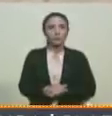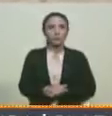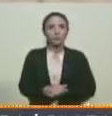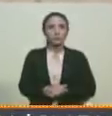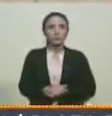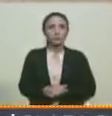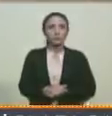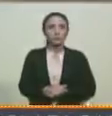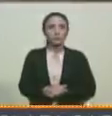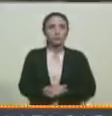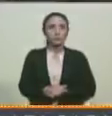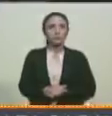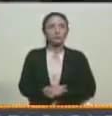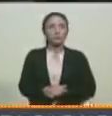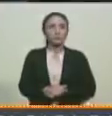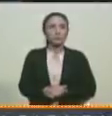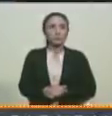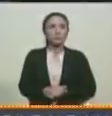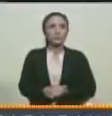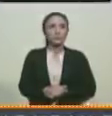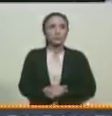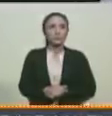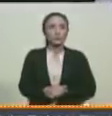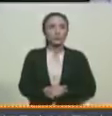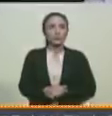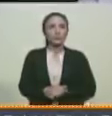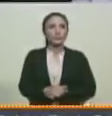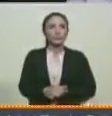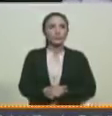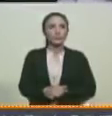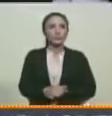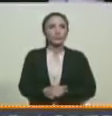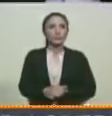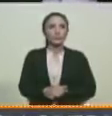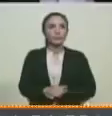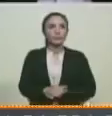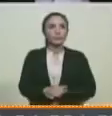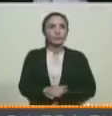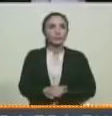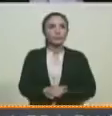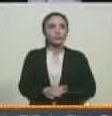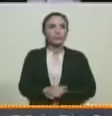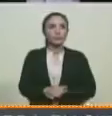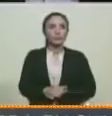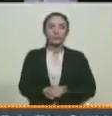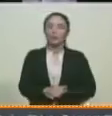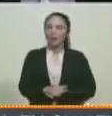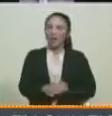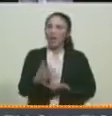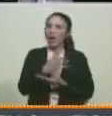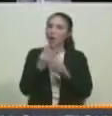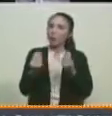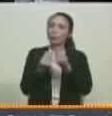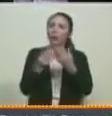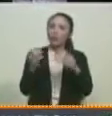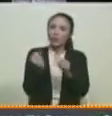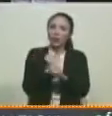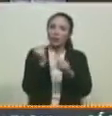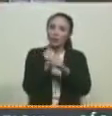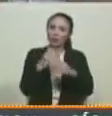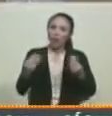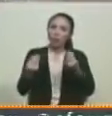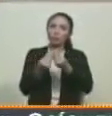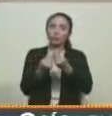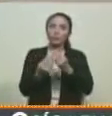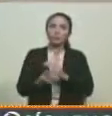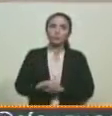Guillermo Aveledo, tú lo conoces bien, cuando fueron diputados, y fueron compañeros de trabajo, busca un contacto